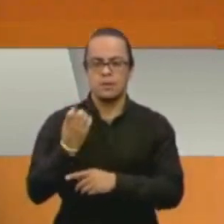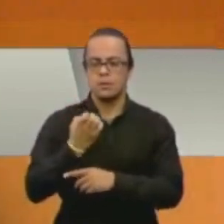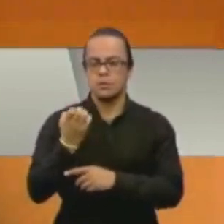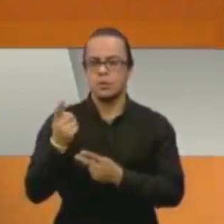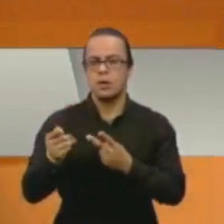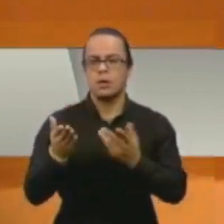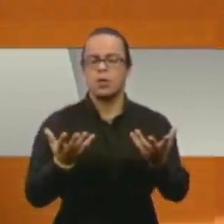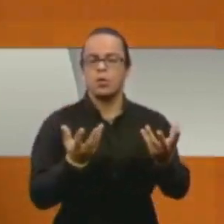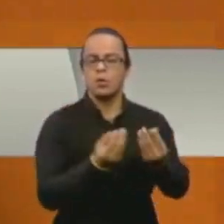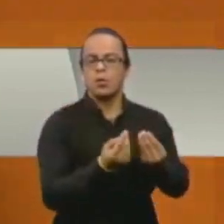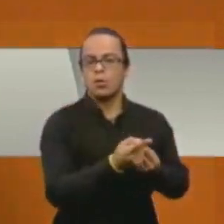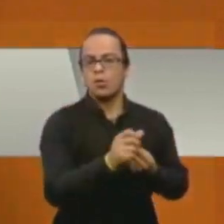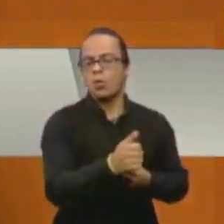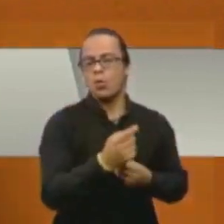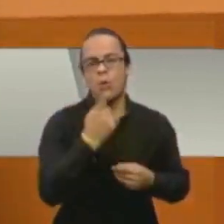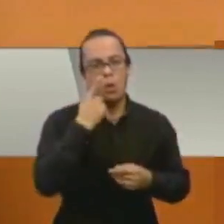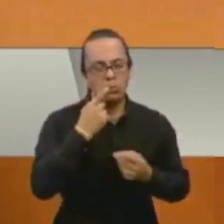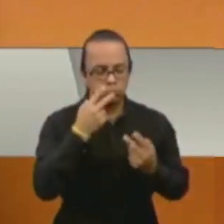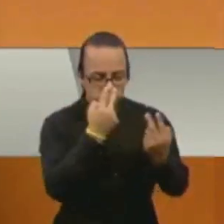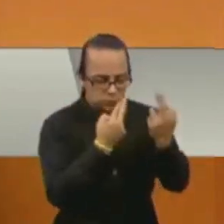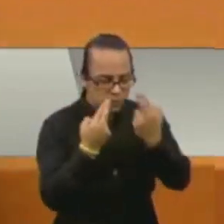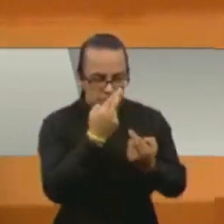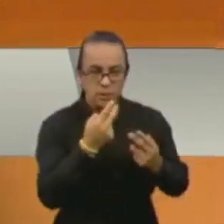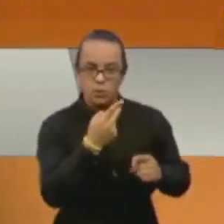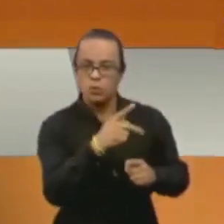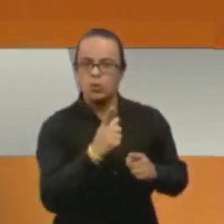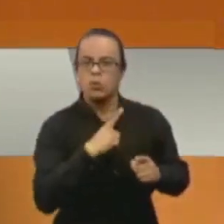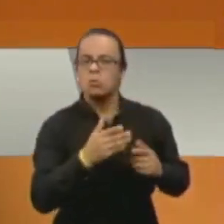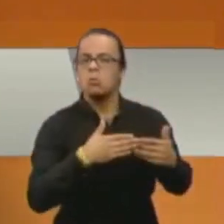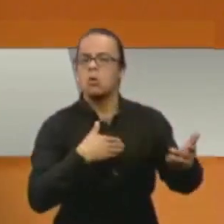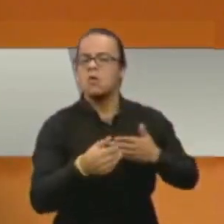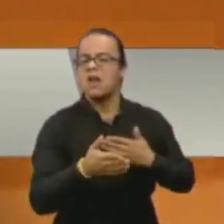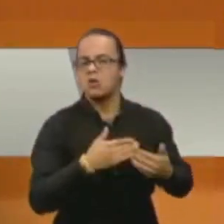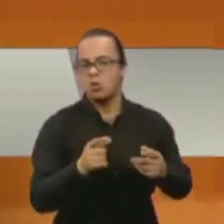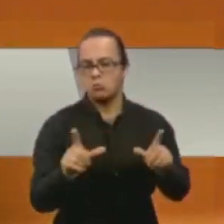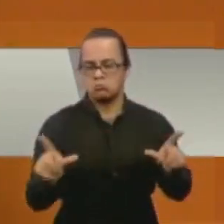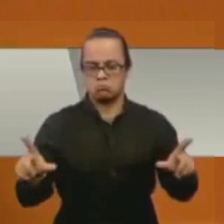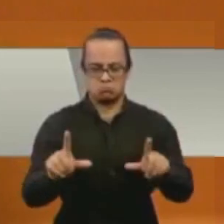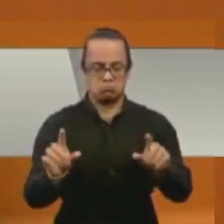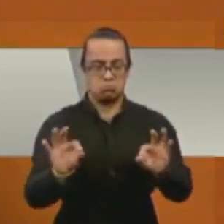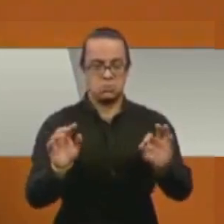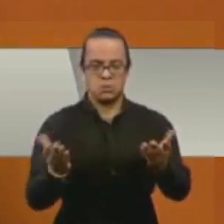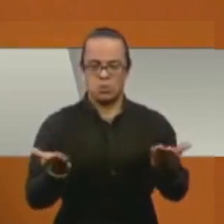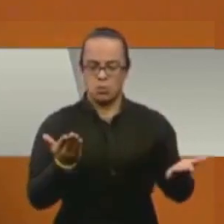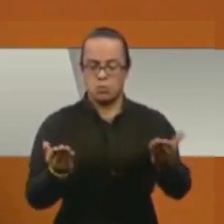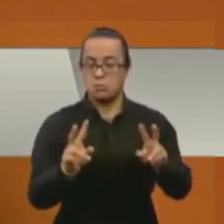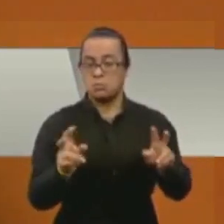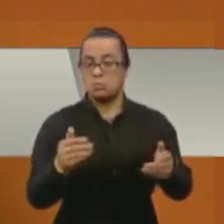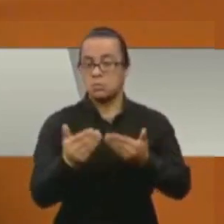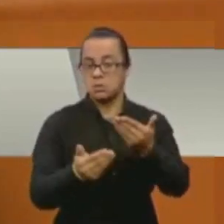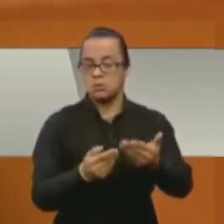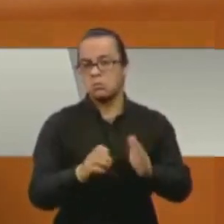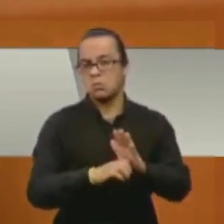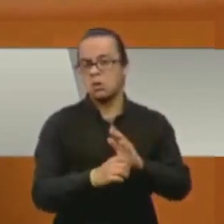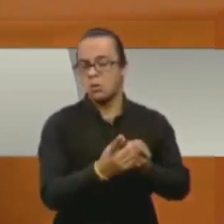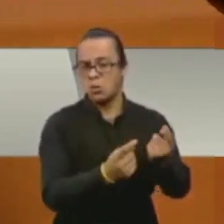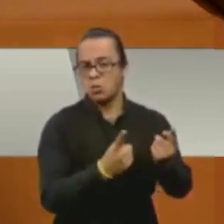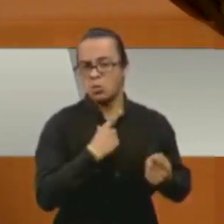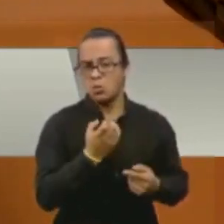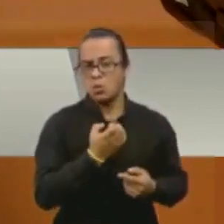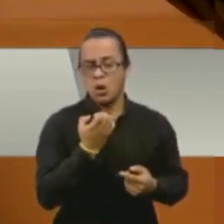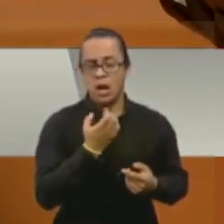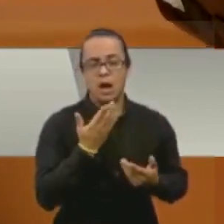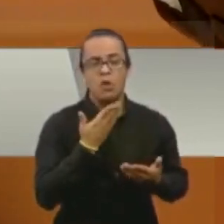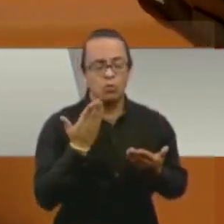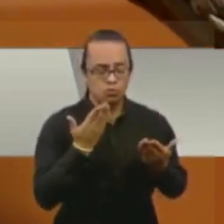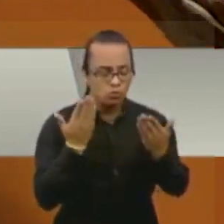artística más empírica, mejor conocida como arte popular mexicano, es decir, sin estudios académicos, pero que nos evocan